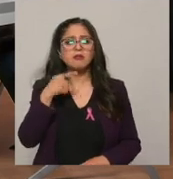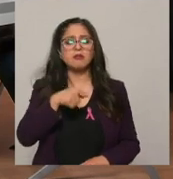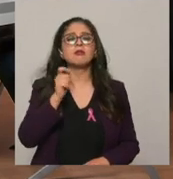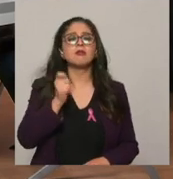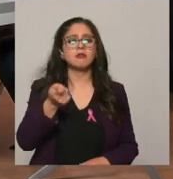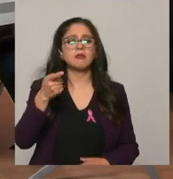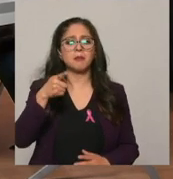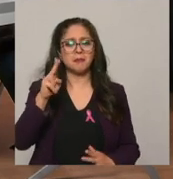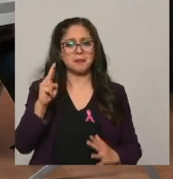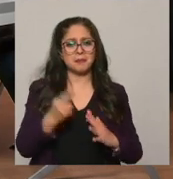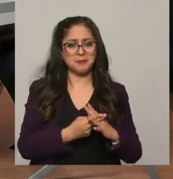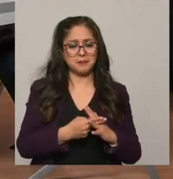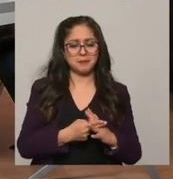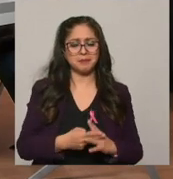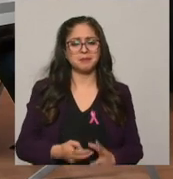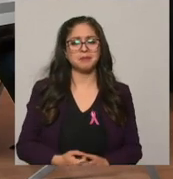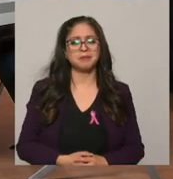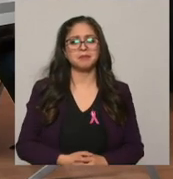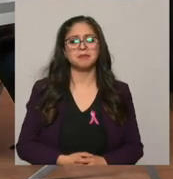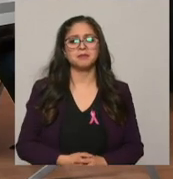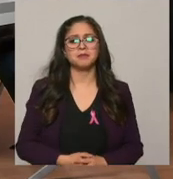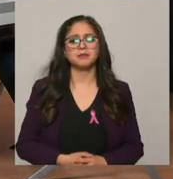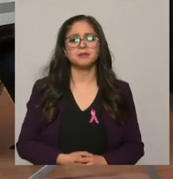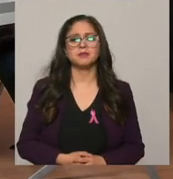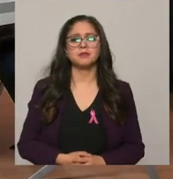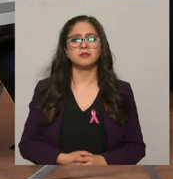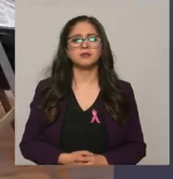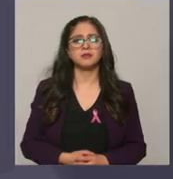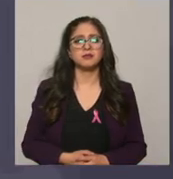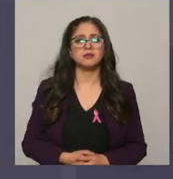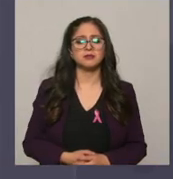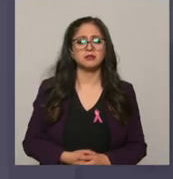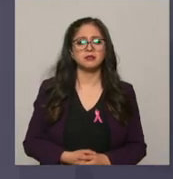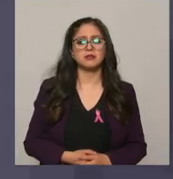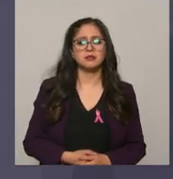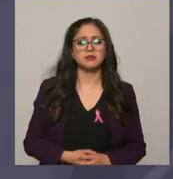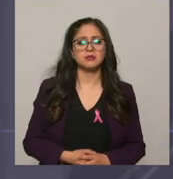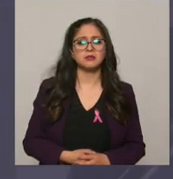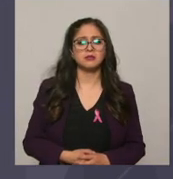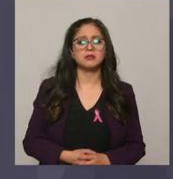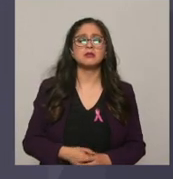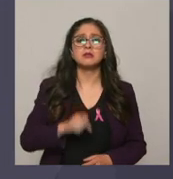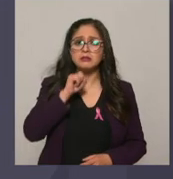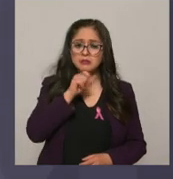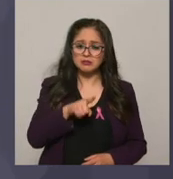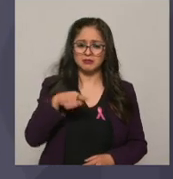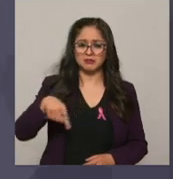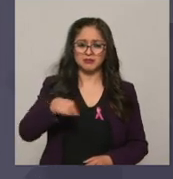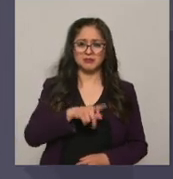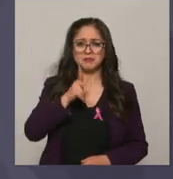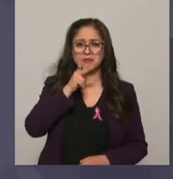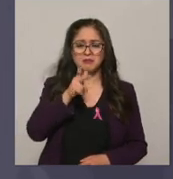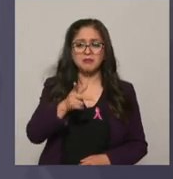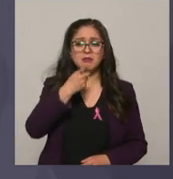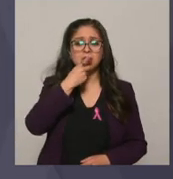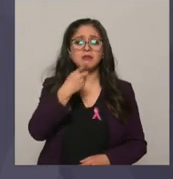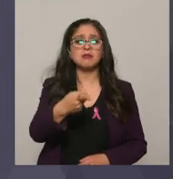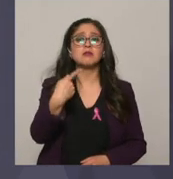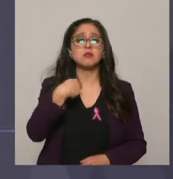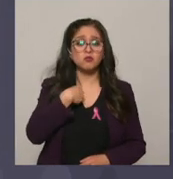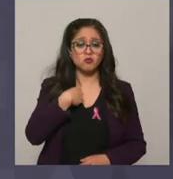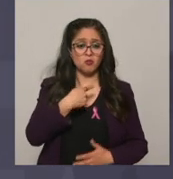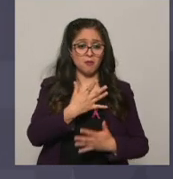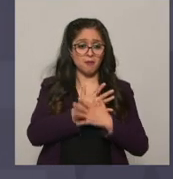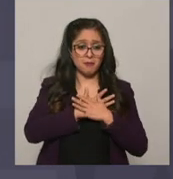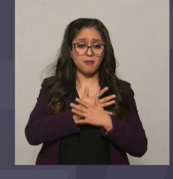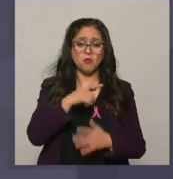comete este terrible delito. Inclusive estas palabras, tal como yo se las dije, yo te amaba pero nunca